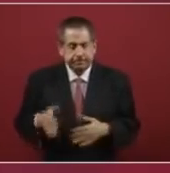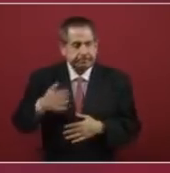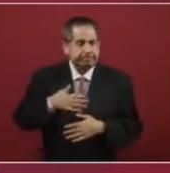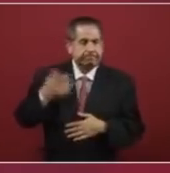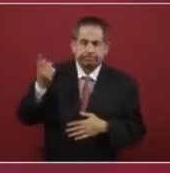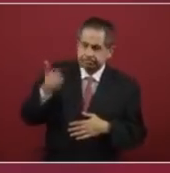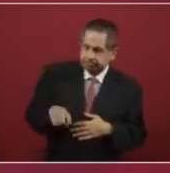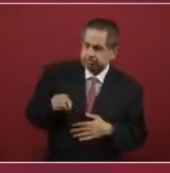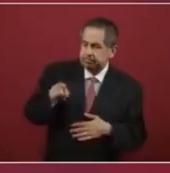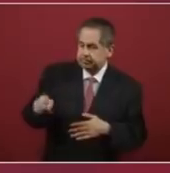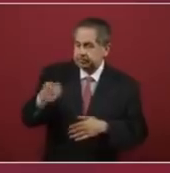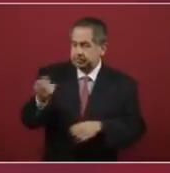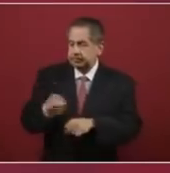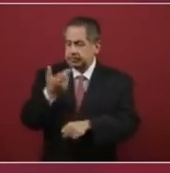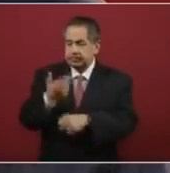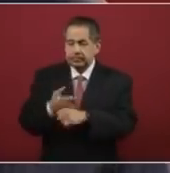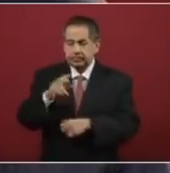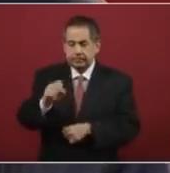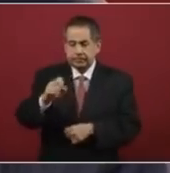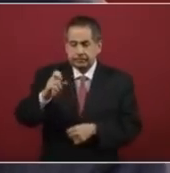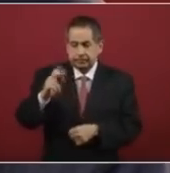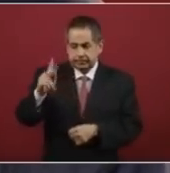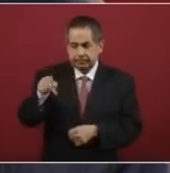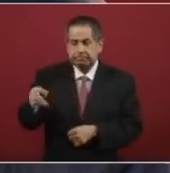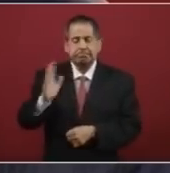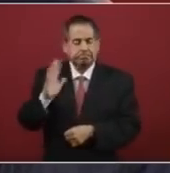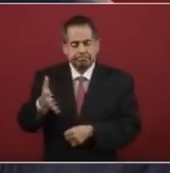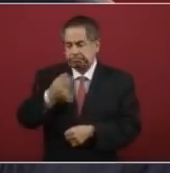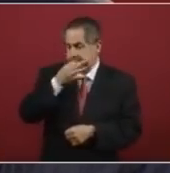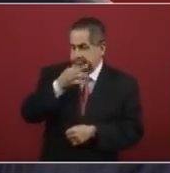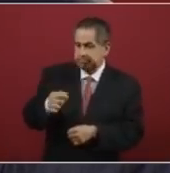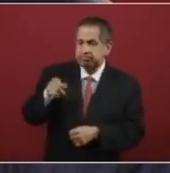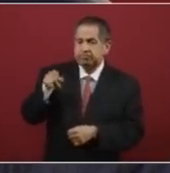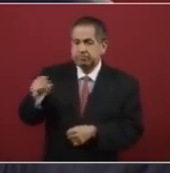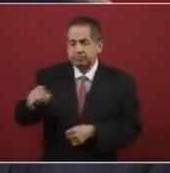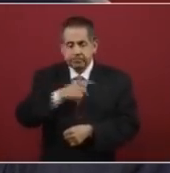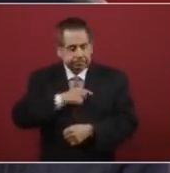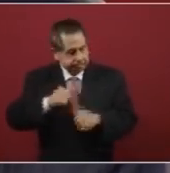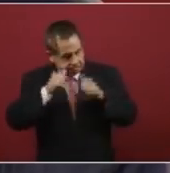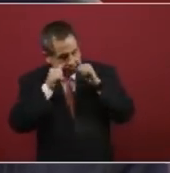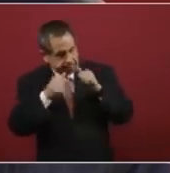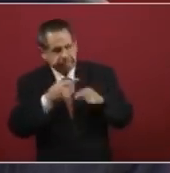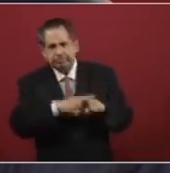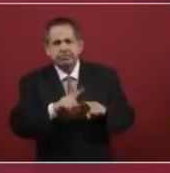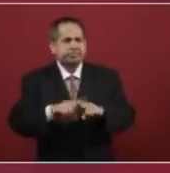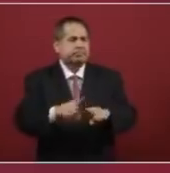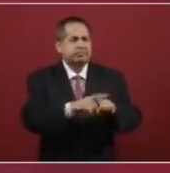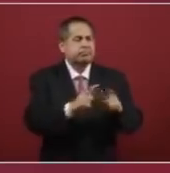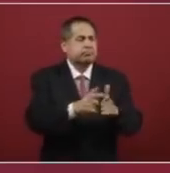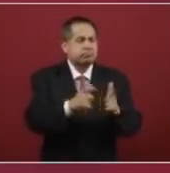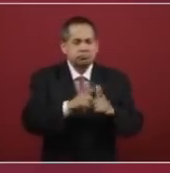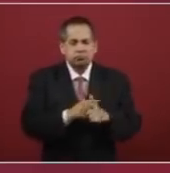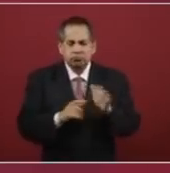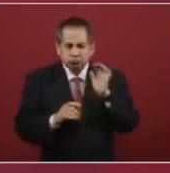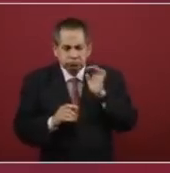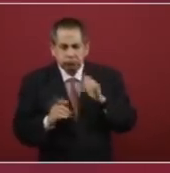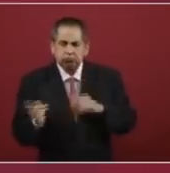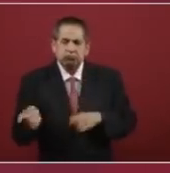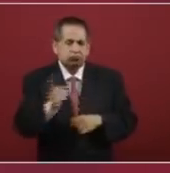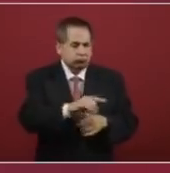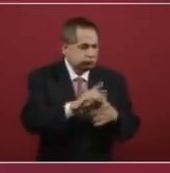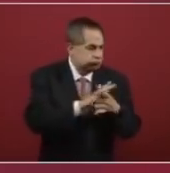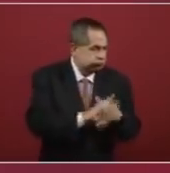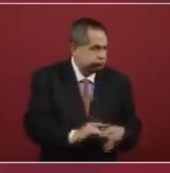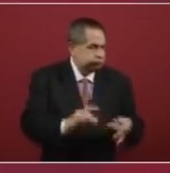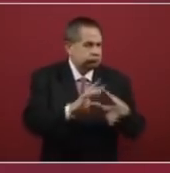el secretario de Educación es que escuche a todos los grupos, que les explique,